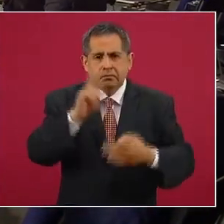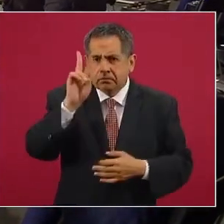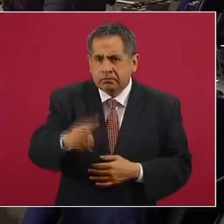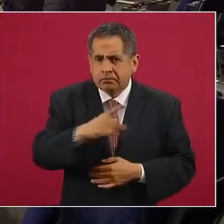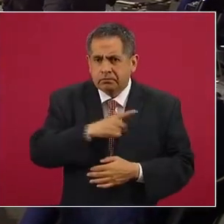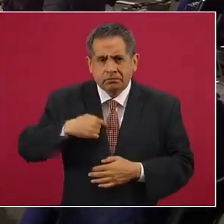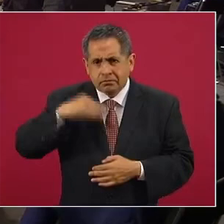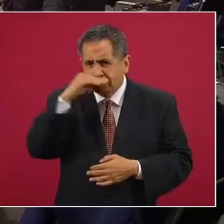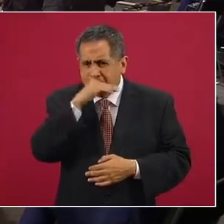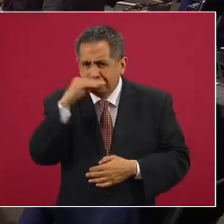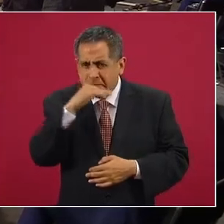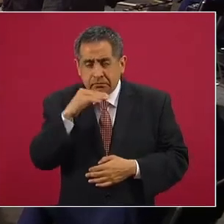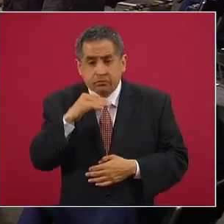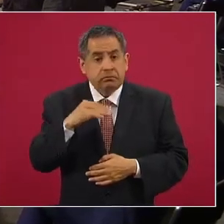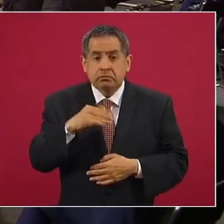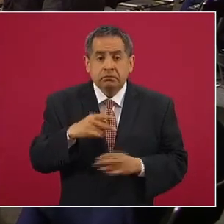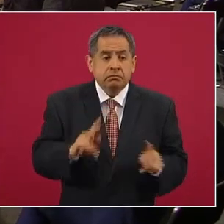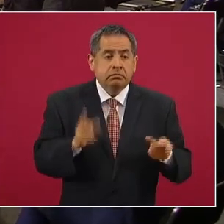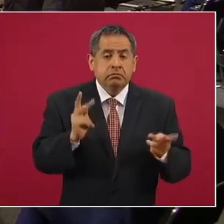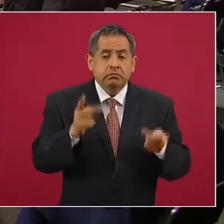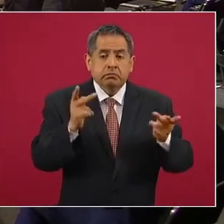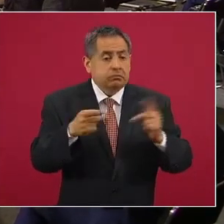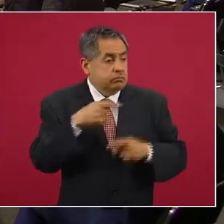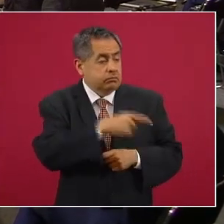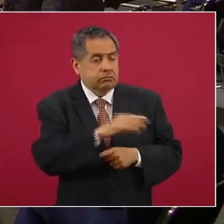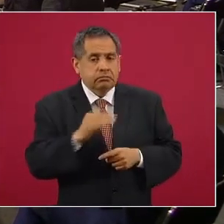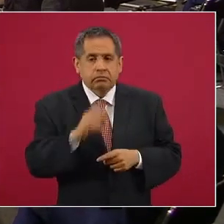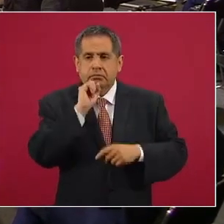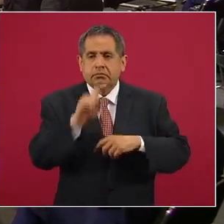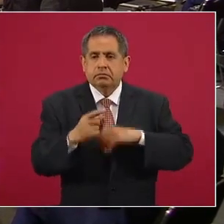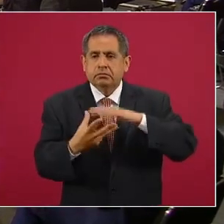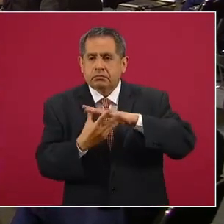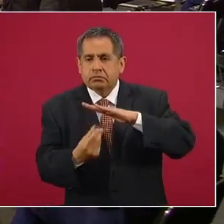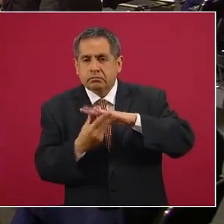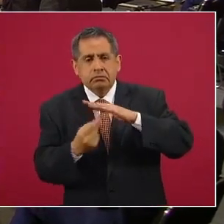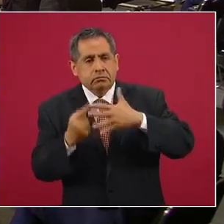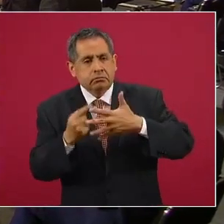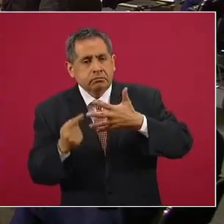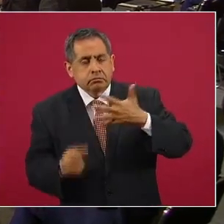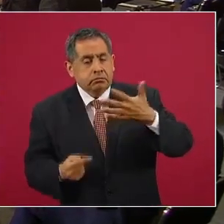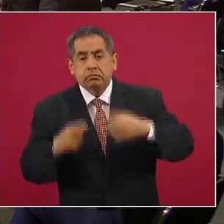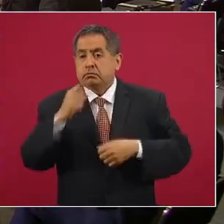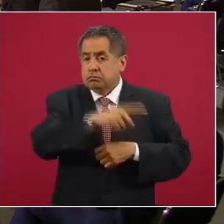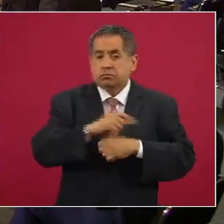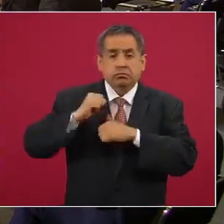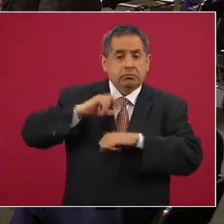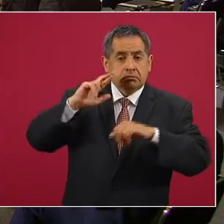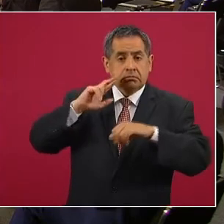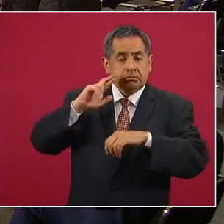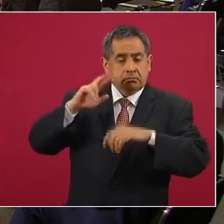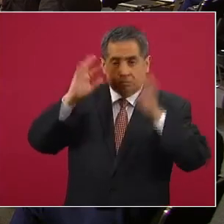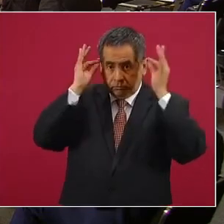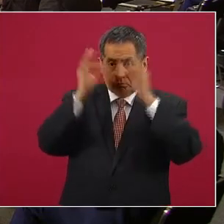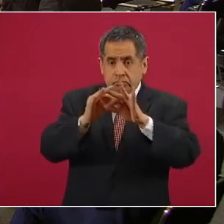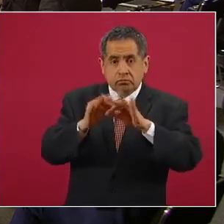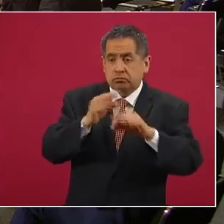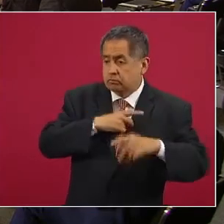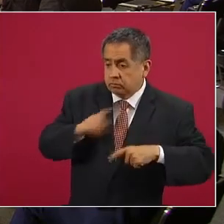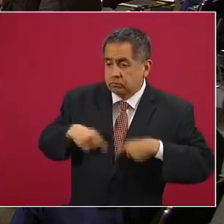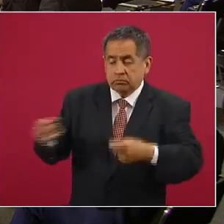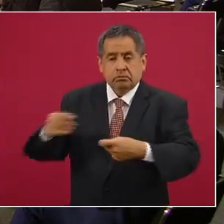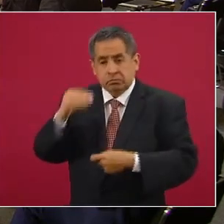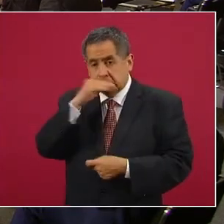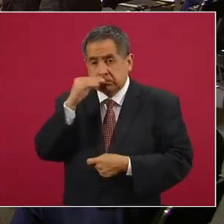gratuita. Además de los costos de las copias de documentos que también cobra el consulado y que deberían ser